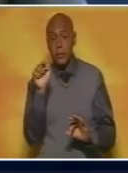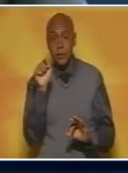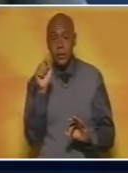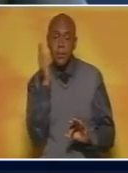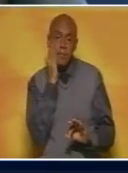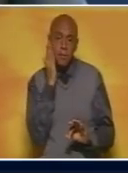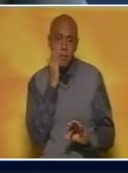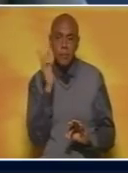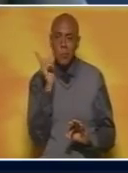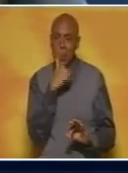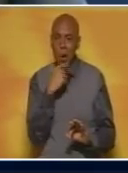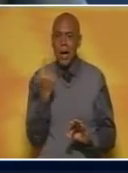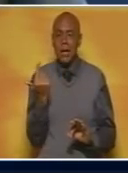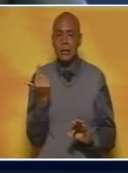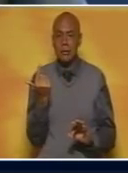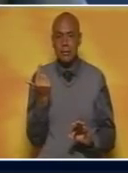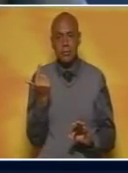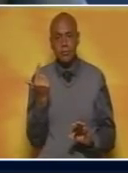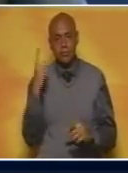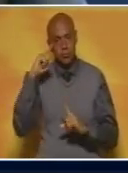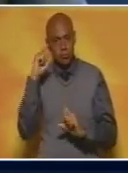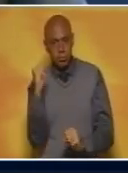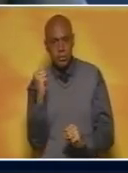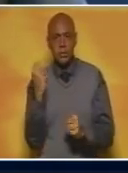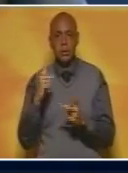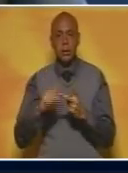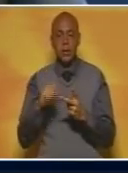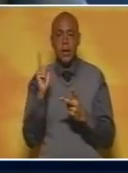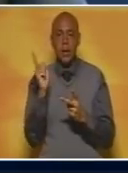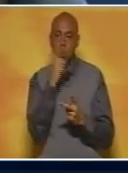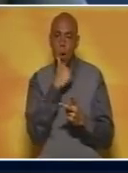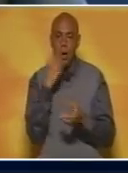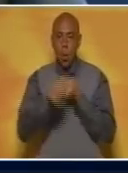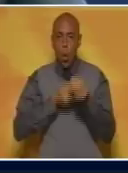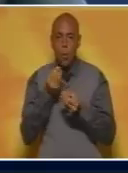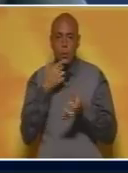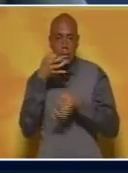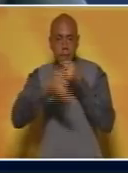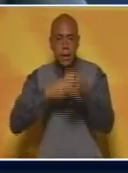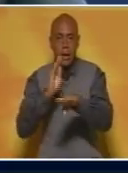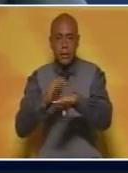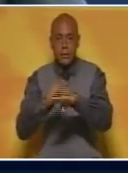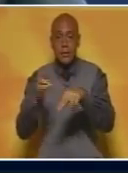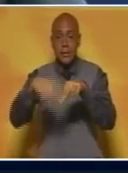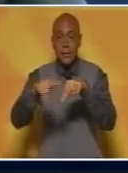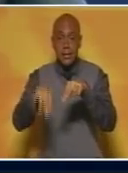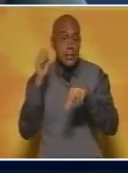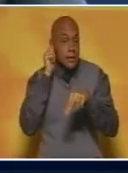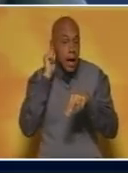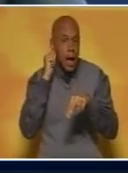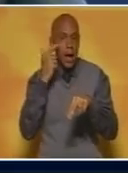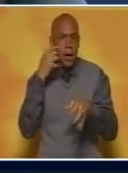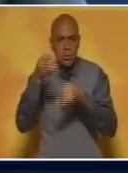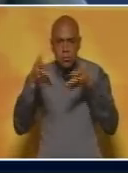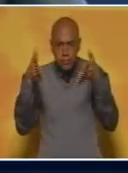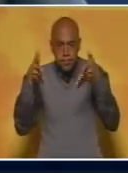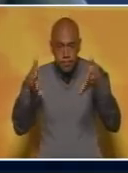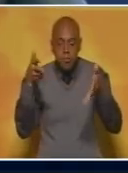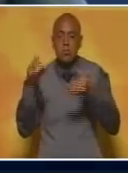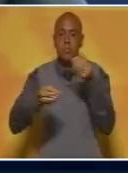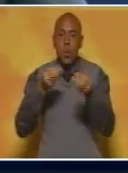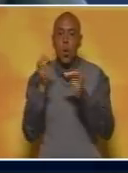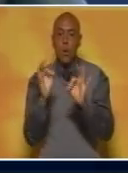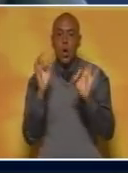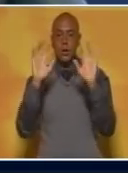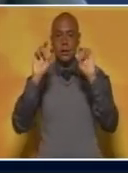las habilidades, que las madres no tengan el vocabulario de cómo hablarle a sus hijas acerca de la sexualidad y de